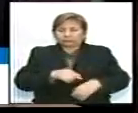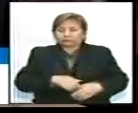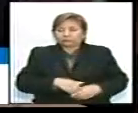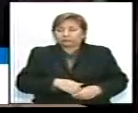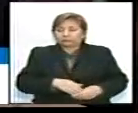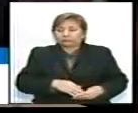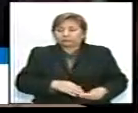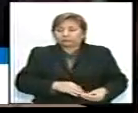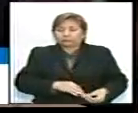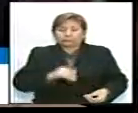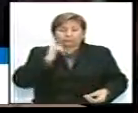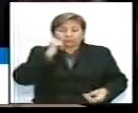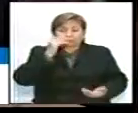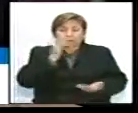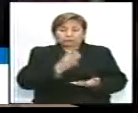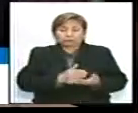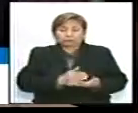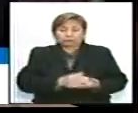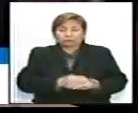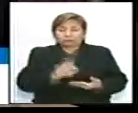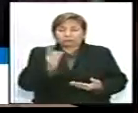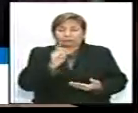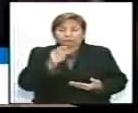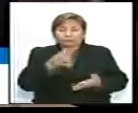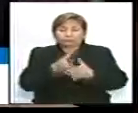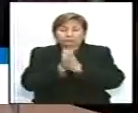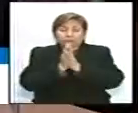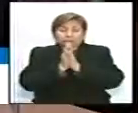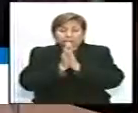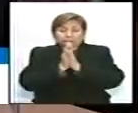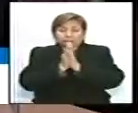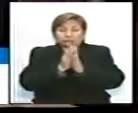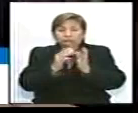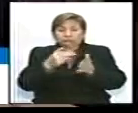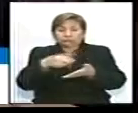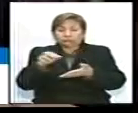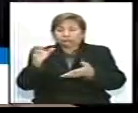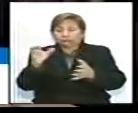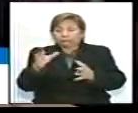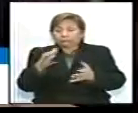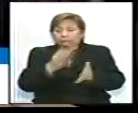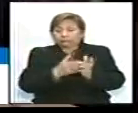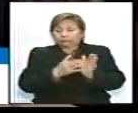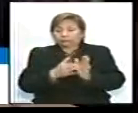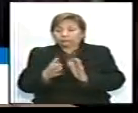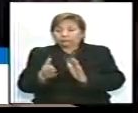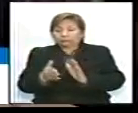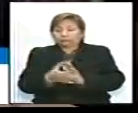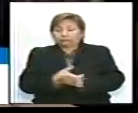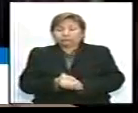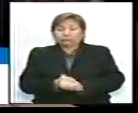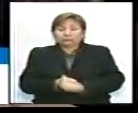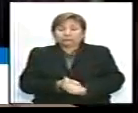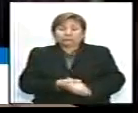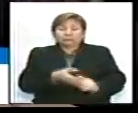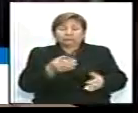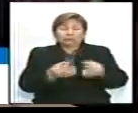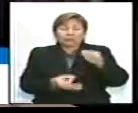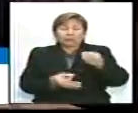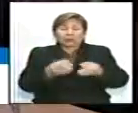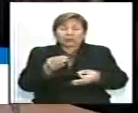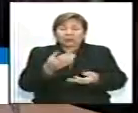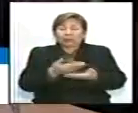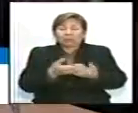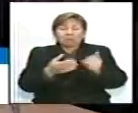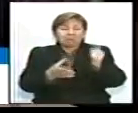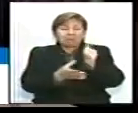que mañana vence el impedimento de salida y no se ha pedido ninguna orden, no se ha planteado medida de detención preliminar judicial ni tampoco